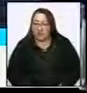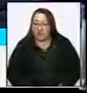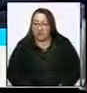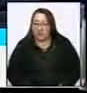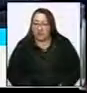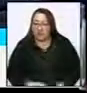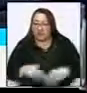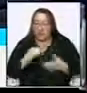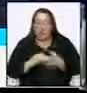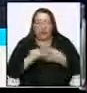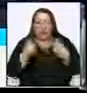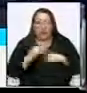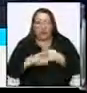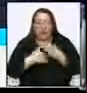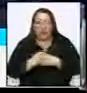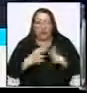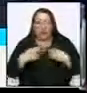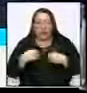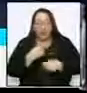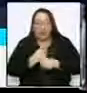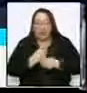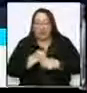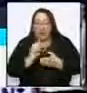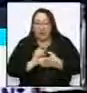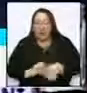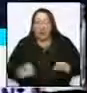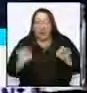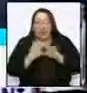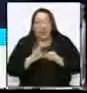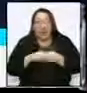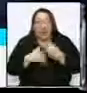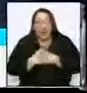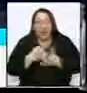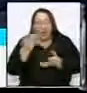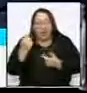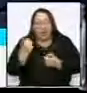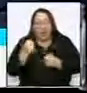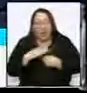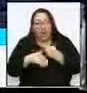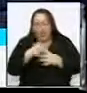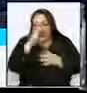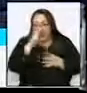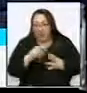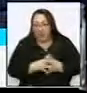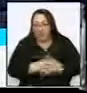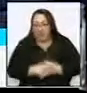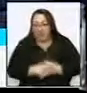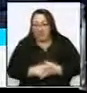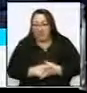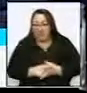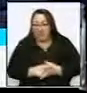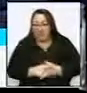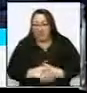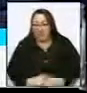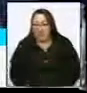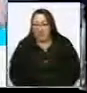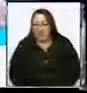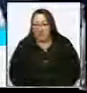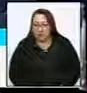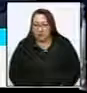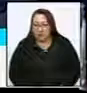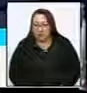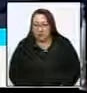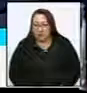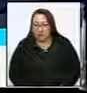podrían ponerse de acuerdo y adoptar las medidas más convenientes que espera el pueblo peruano. Bueno,